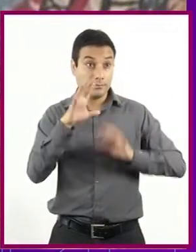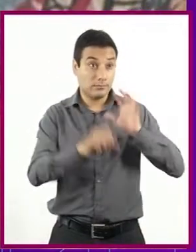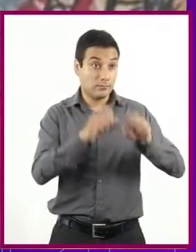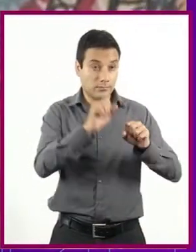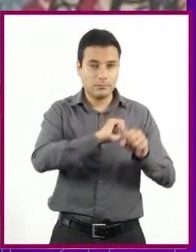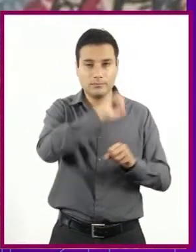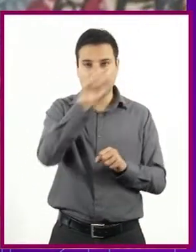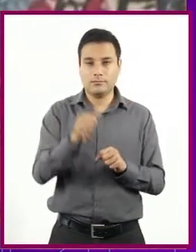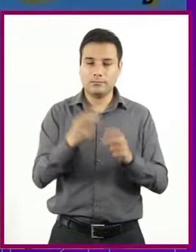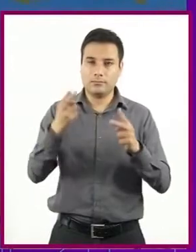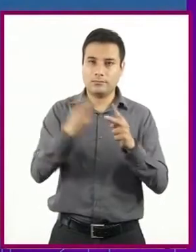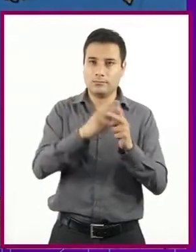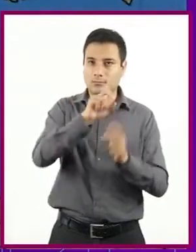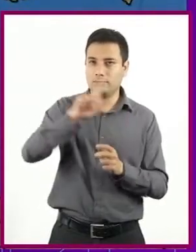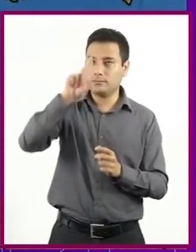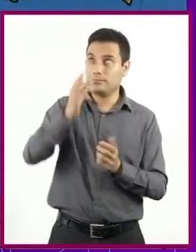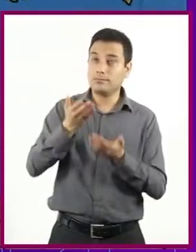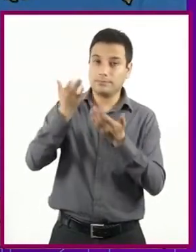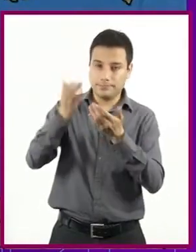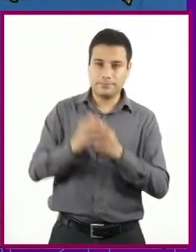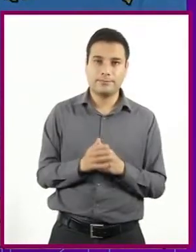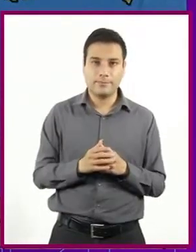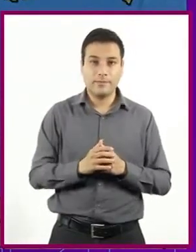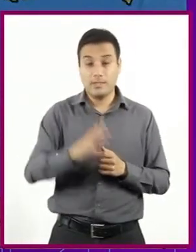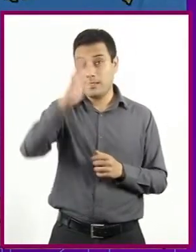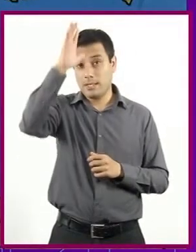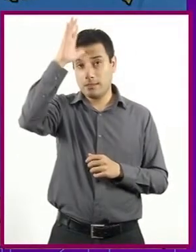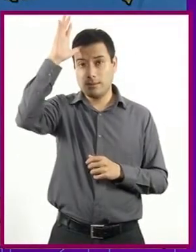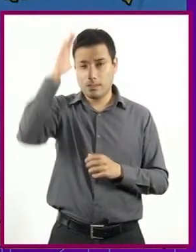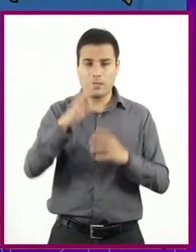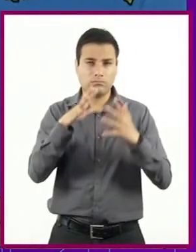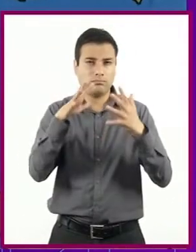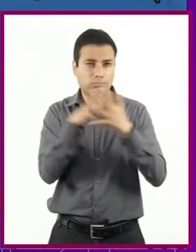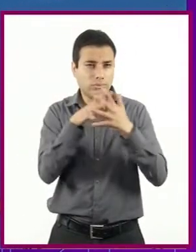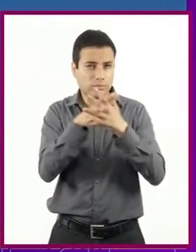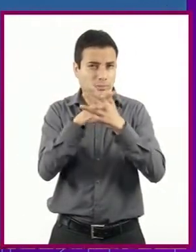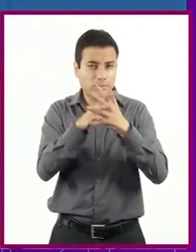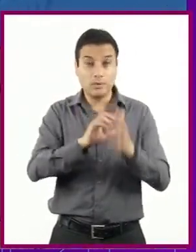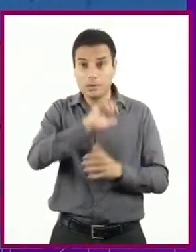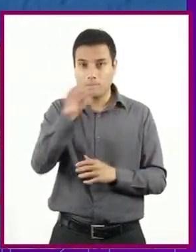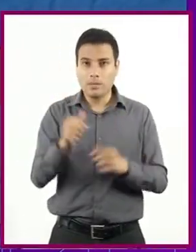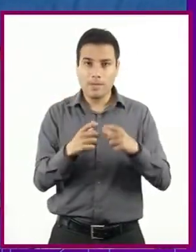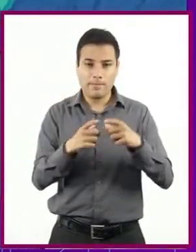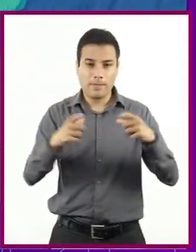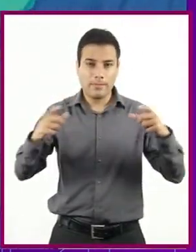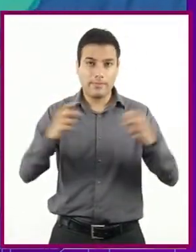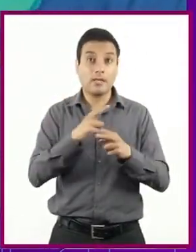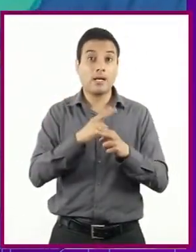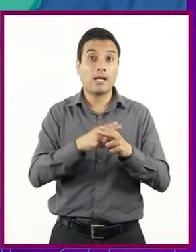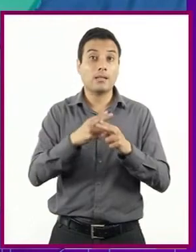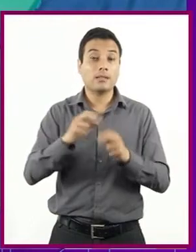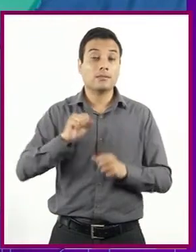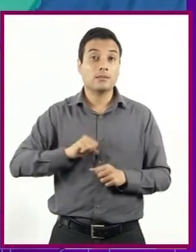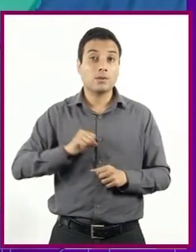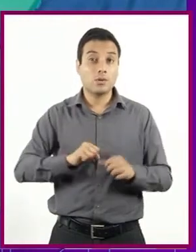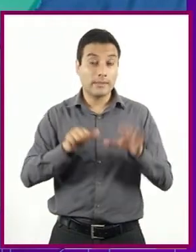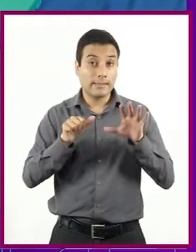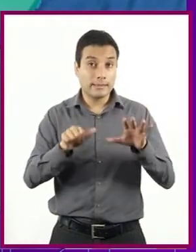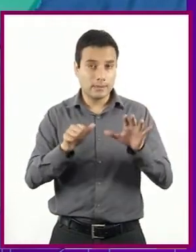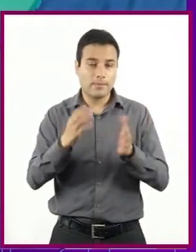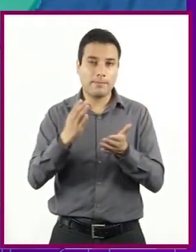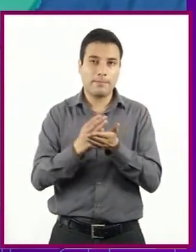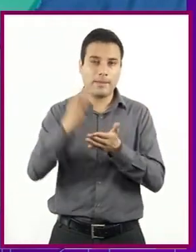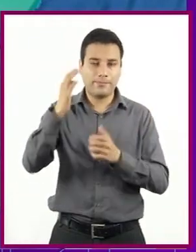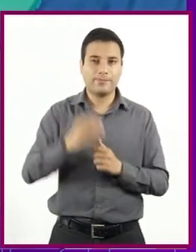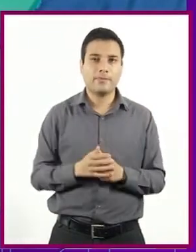sacrificios. La expansión de los mexicas a través de la guerra y el tributo continuó hasta el siglo XVI. Los